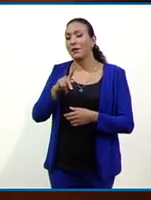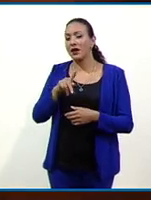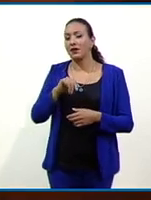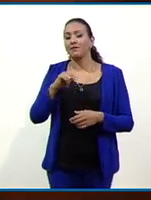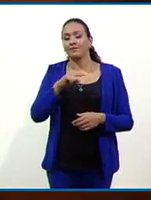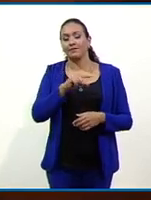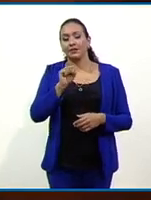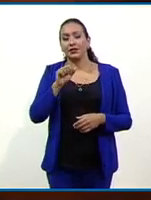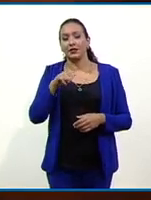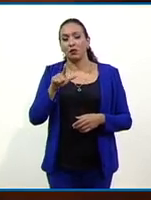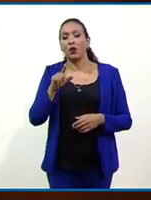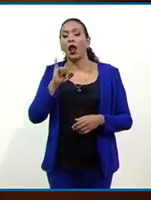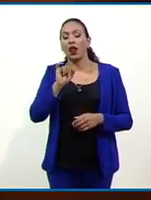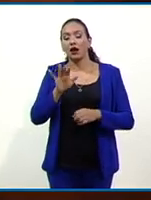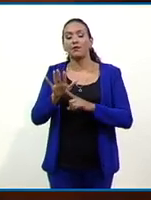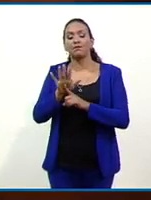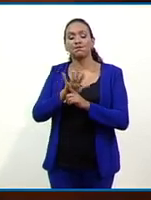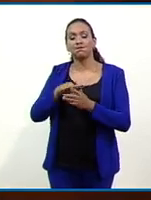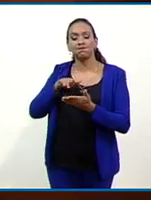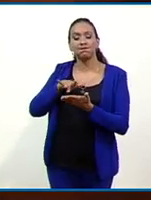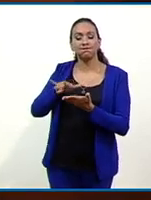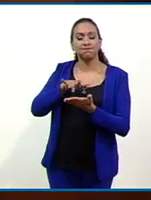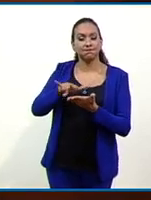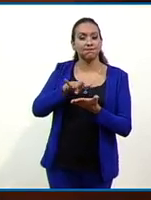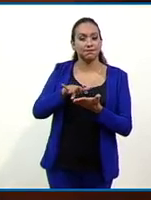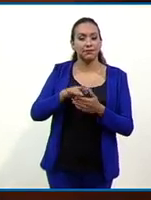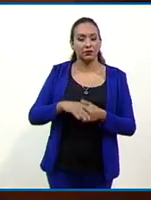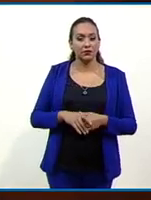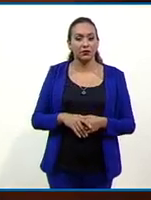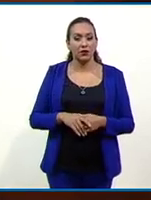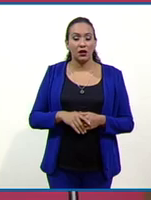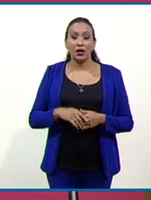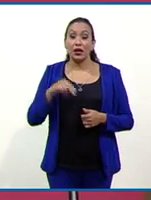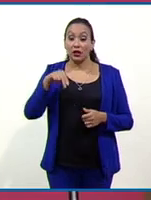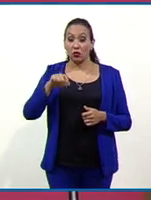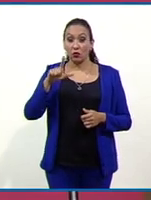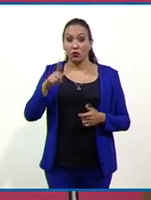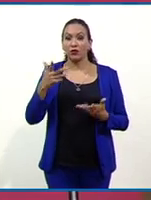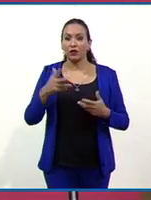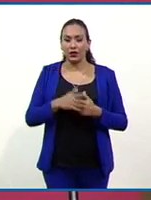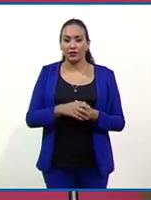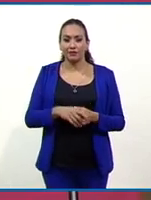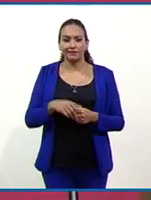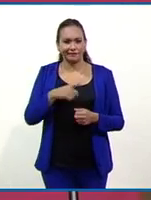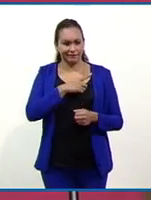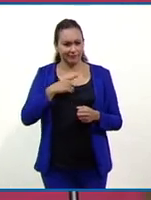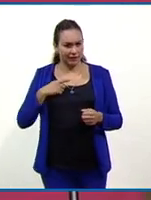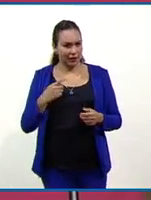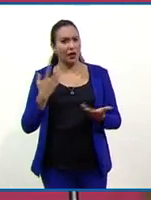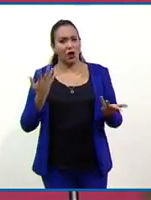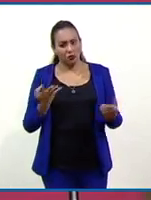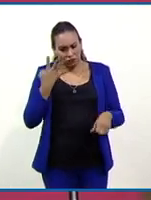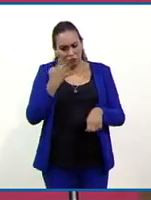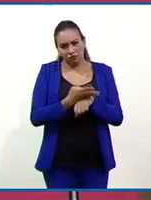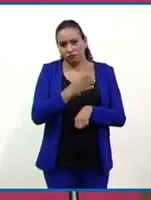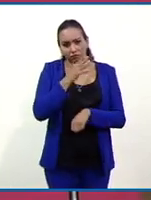parte de Movimiento Ciudadano, dio vista al Congreso de Nuevo León para que determine las sanciones correspondientes.